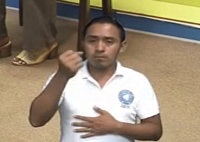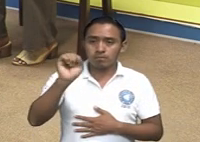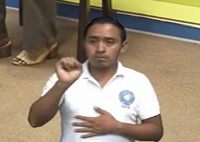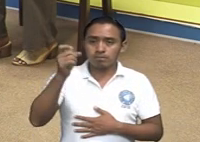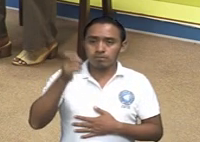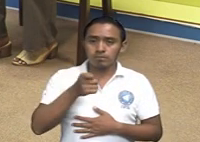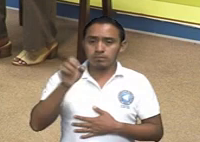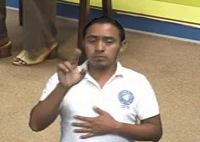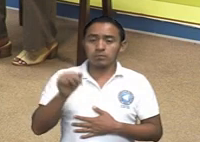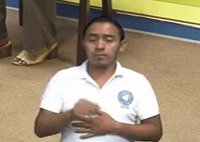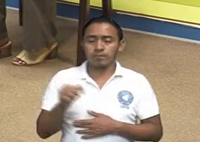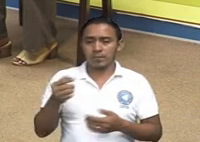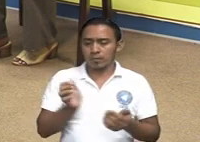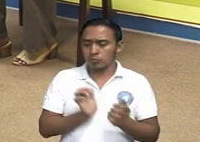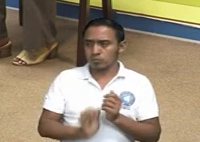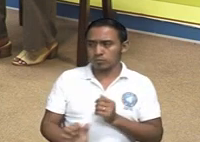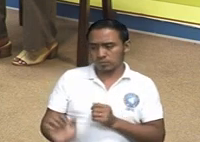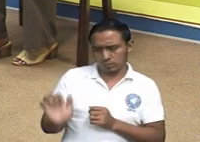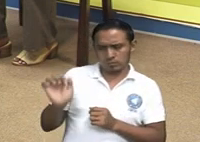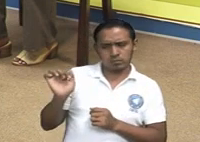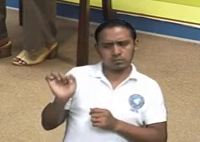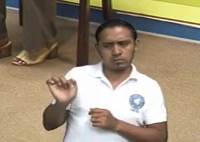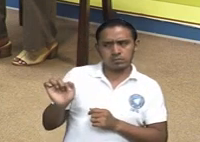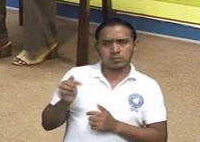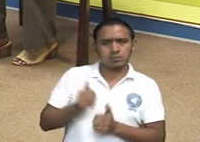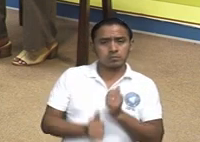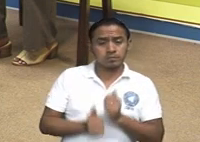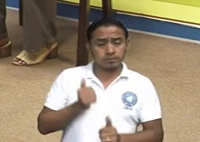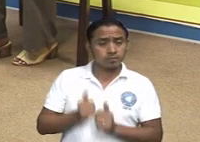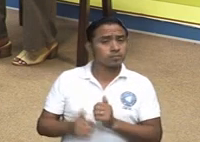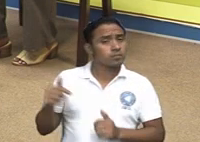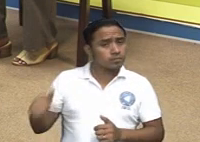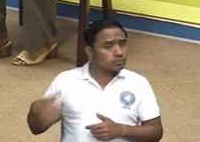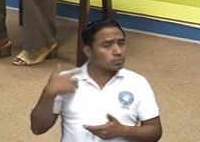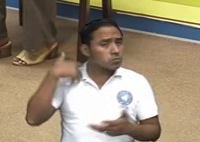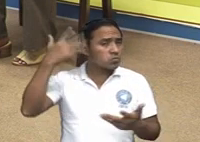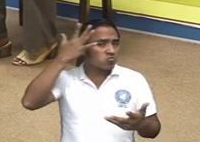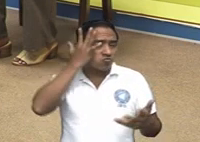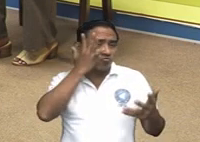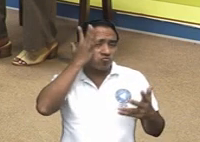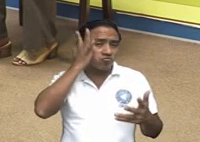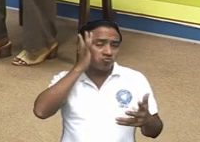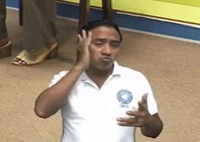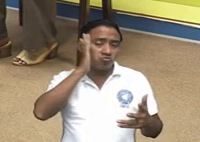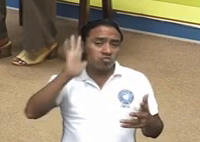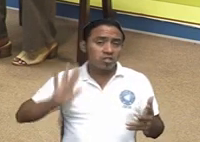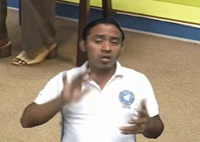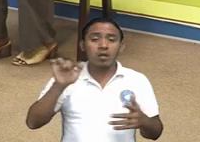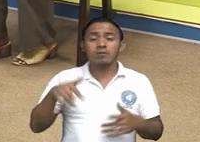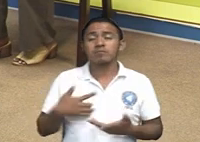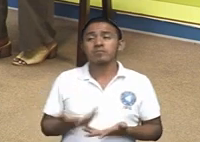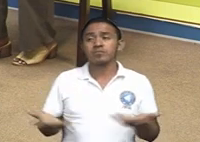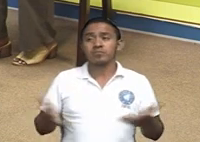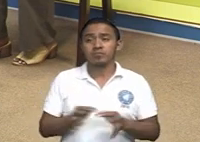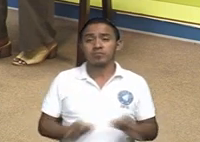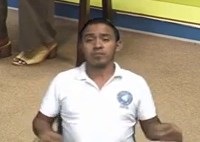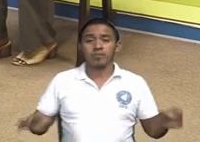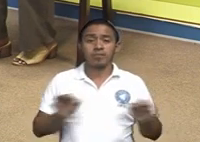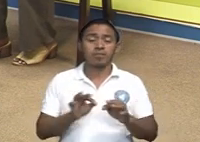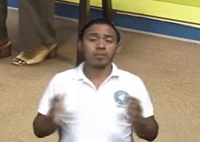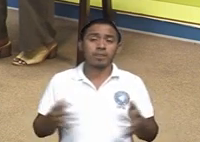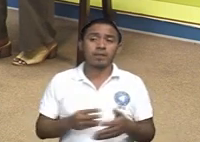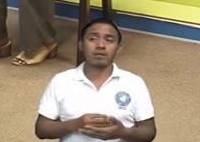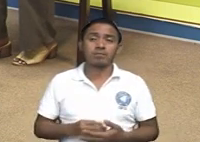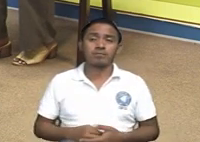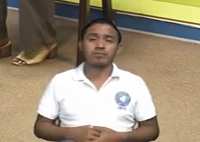muy chiquitas, ojo, puede ser que esté pasando un abuso sexual también. Eso es muy interesante, precisamente tiene